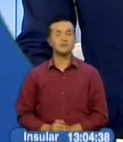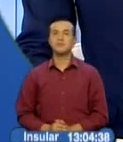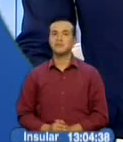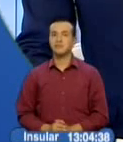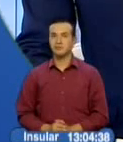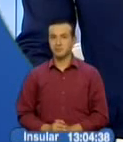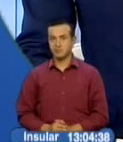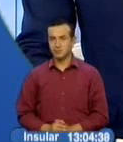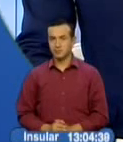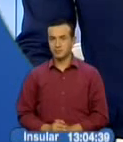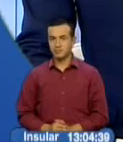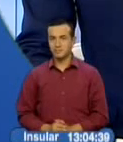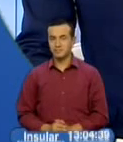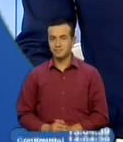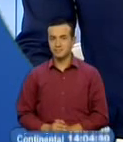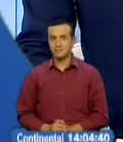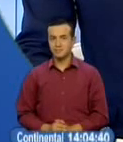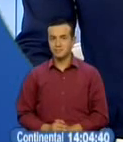Primero.